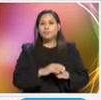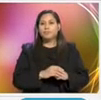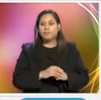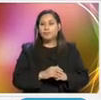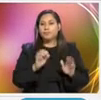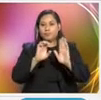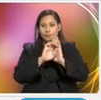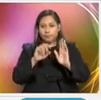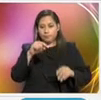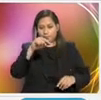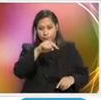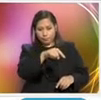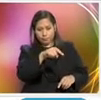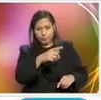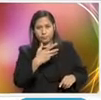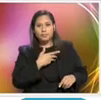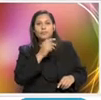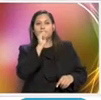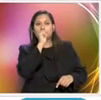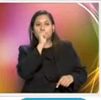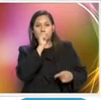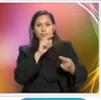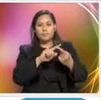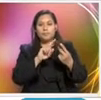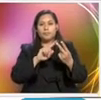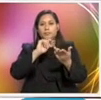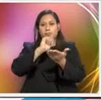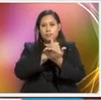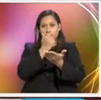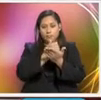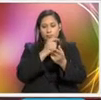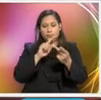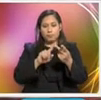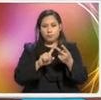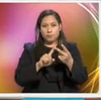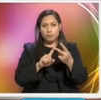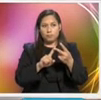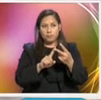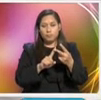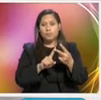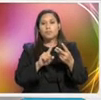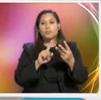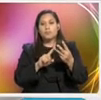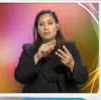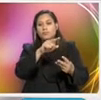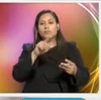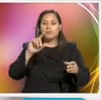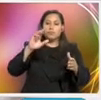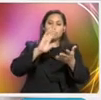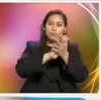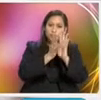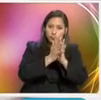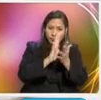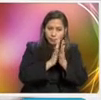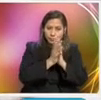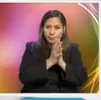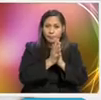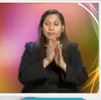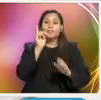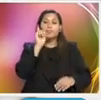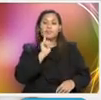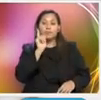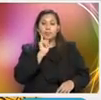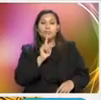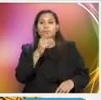como lo que tenemos aquí, por ejemplo, avena, arroz, todo lo que venga de un cereal, tortilla. Entonces,